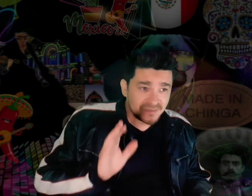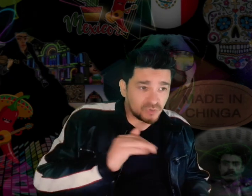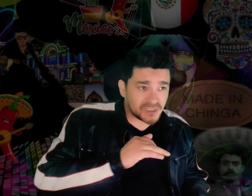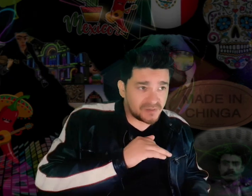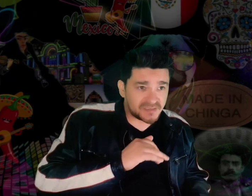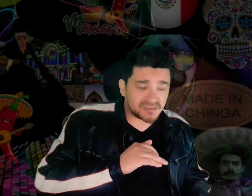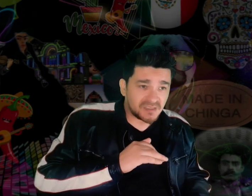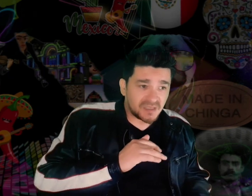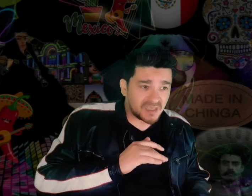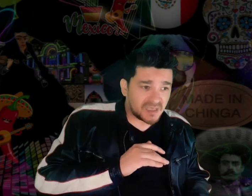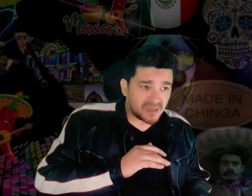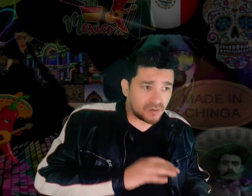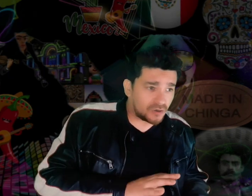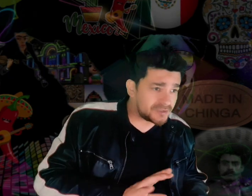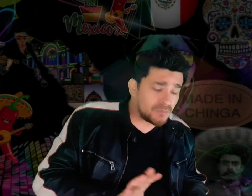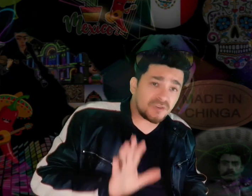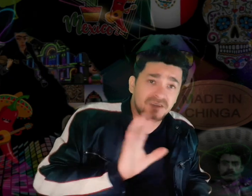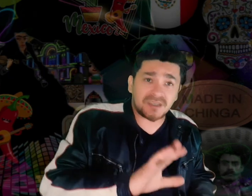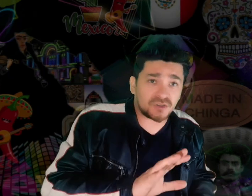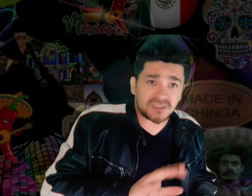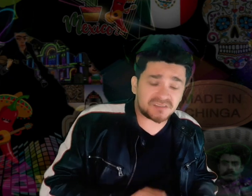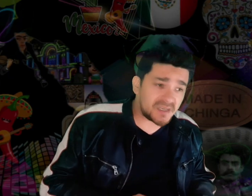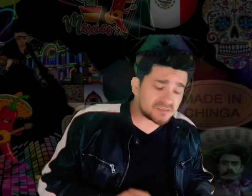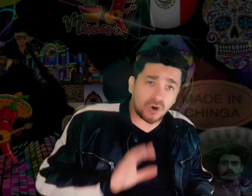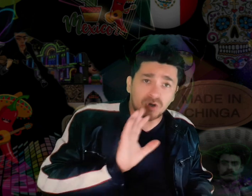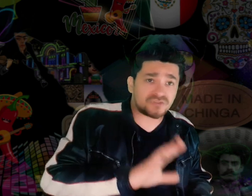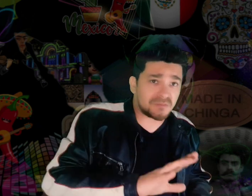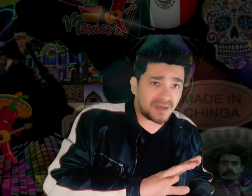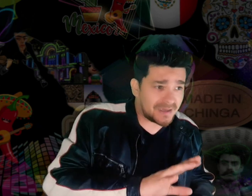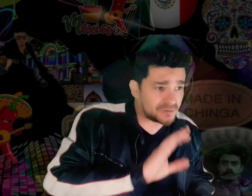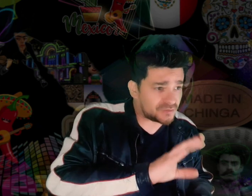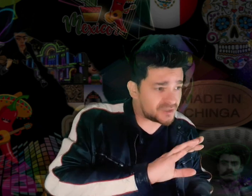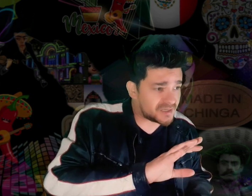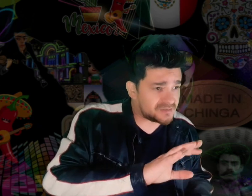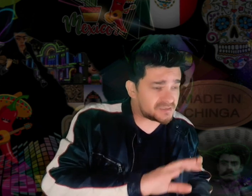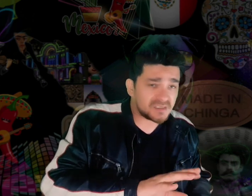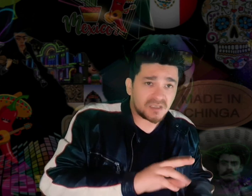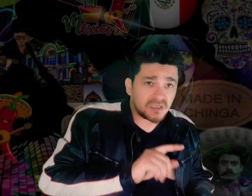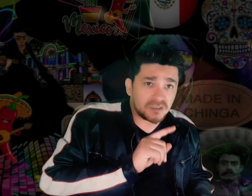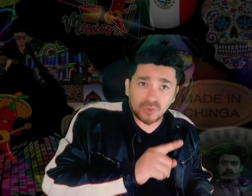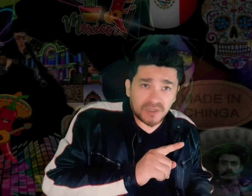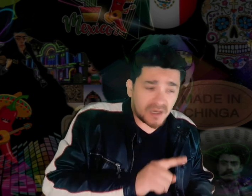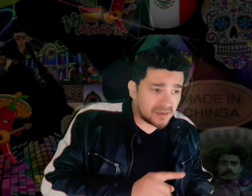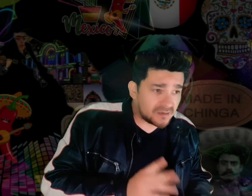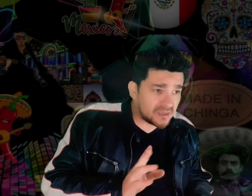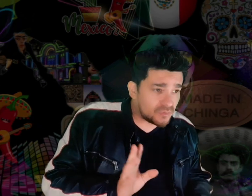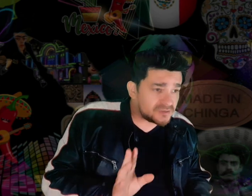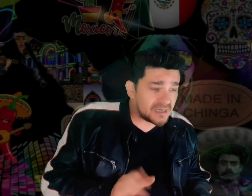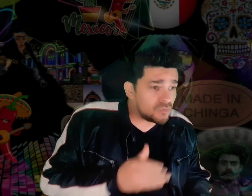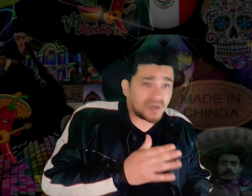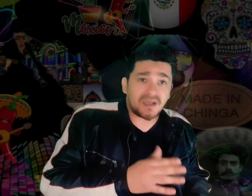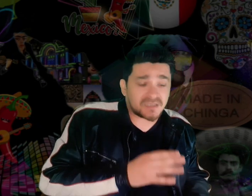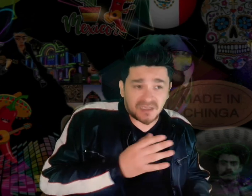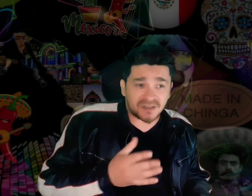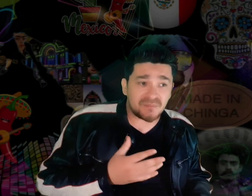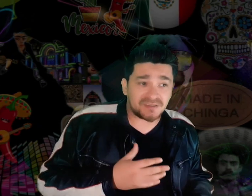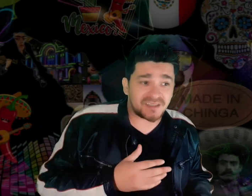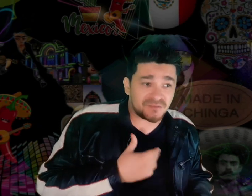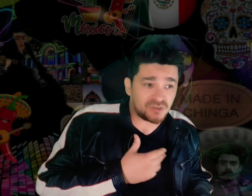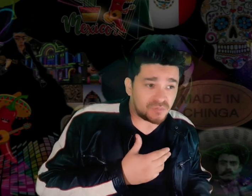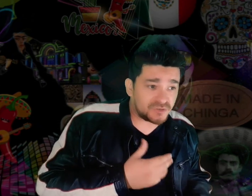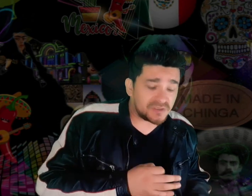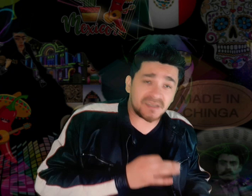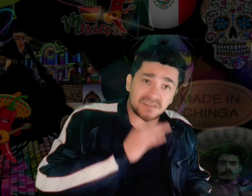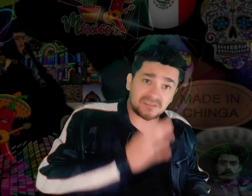Argentina. Muchas veces contamos de 10 noticias, 11 malas de Alberto Fernández, y una la cuenta un canal que